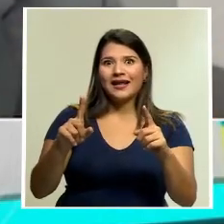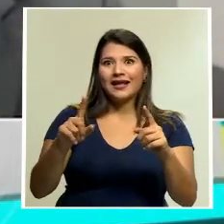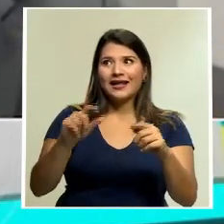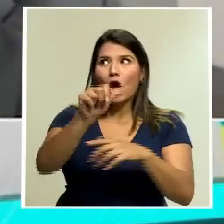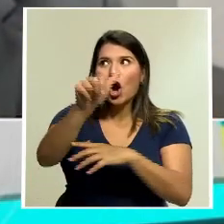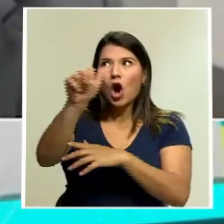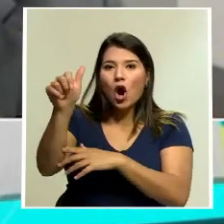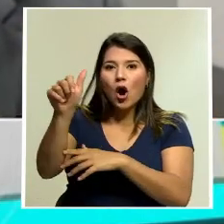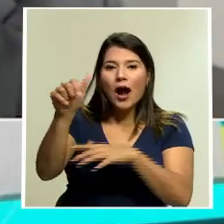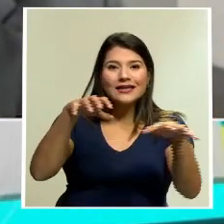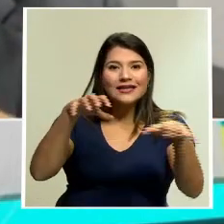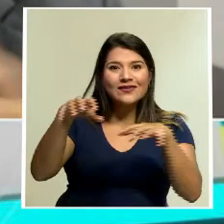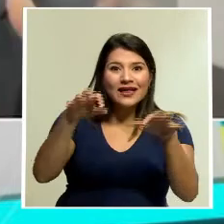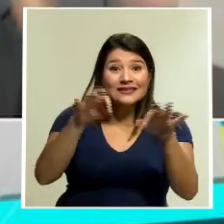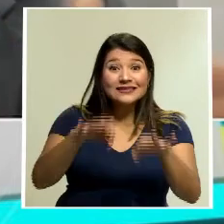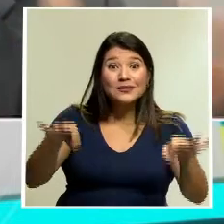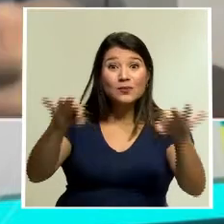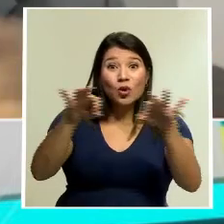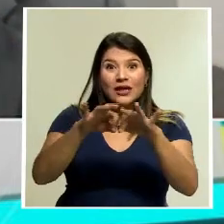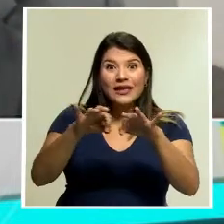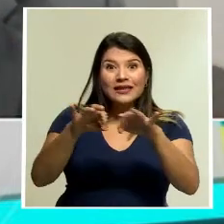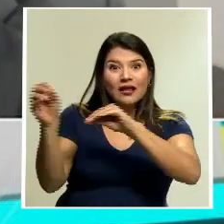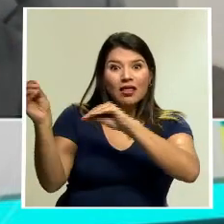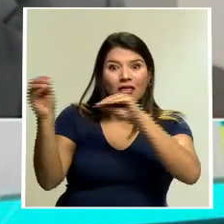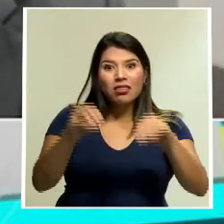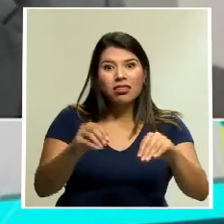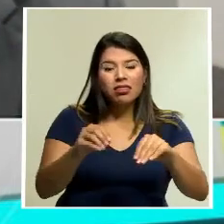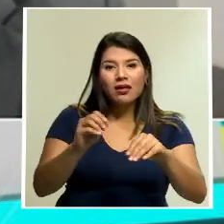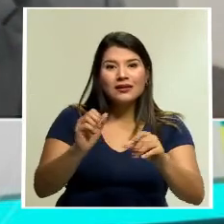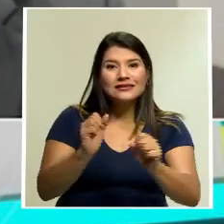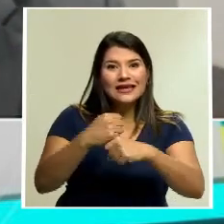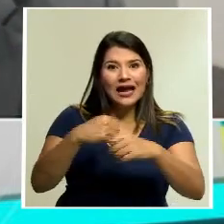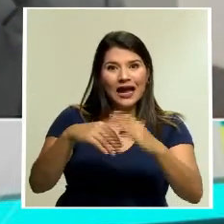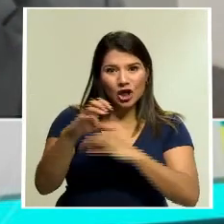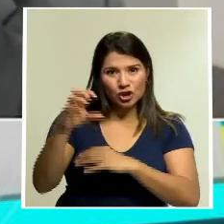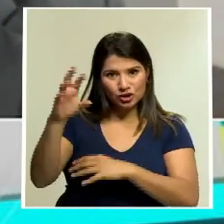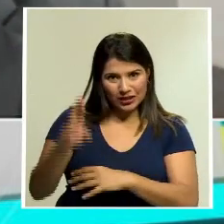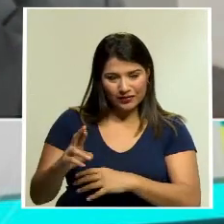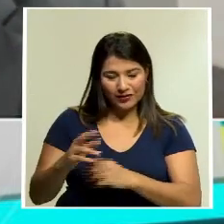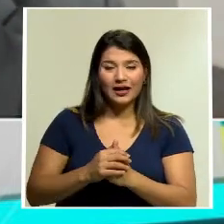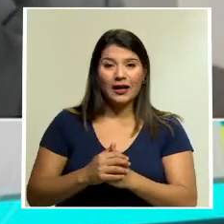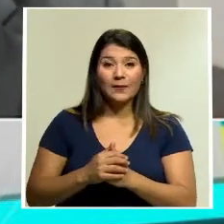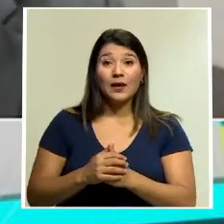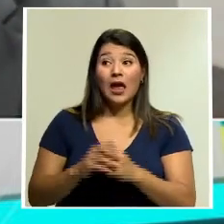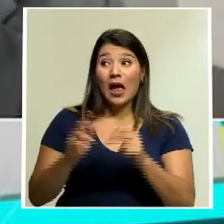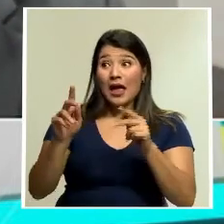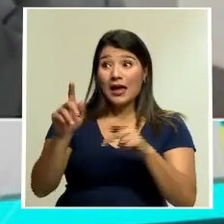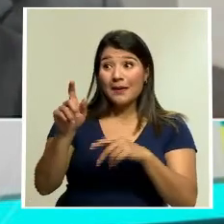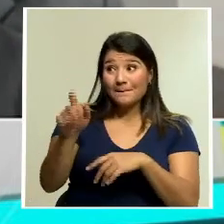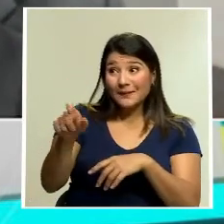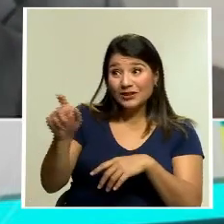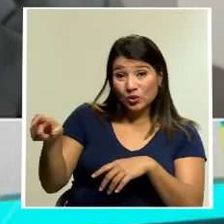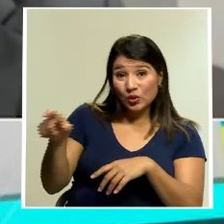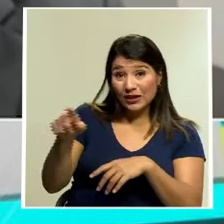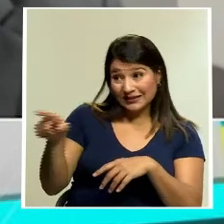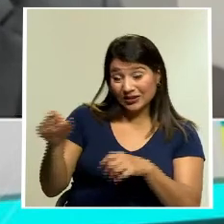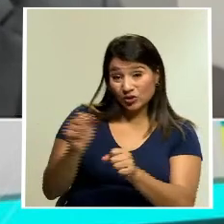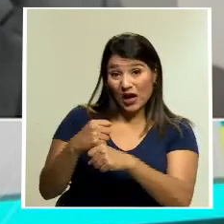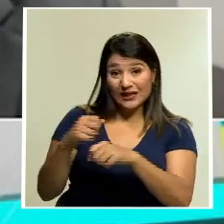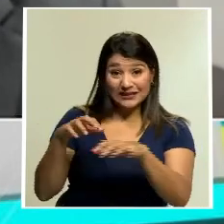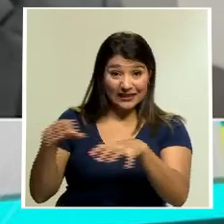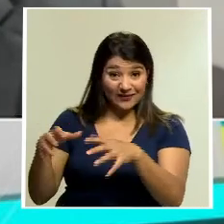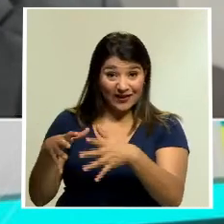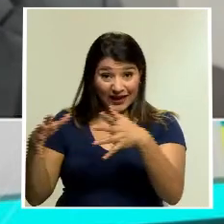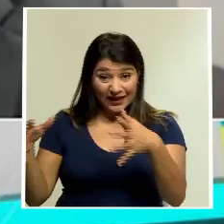de eventos importantes. Me contaban los que se dedican a hacer estas actividades que cada